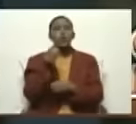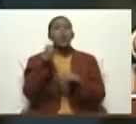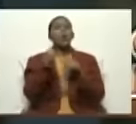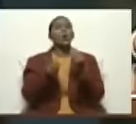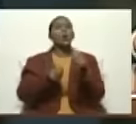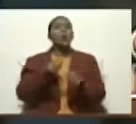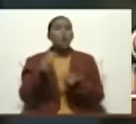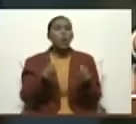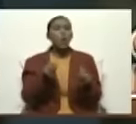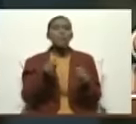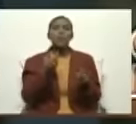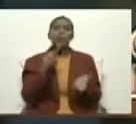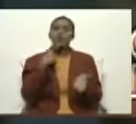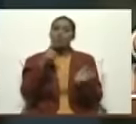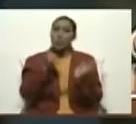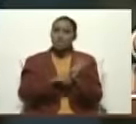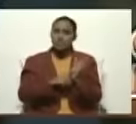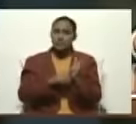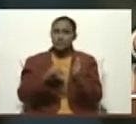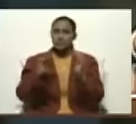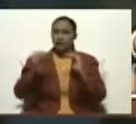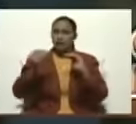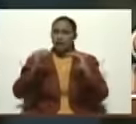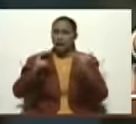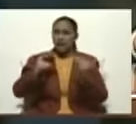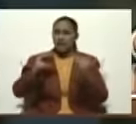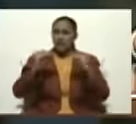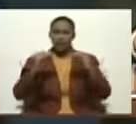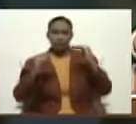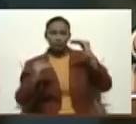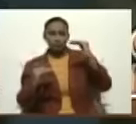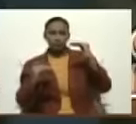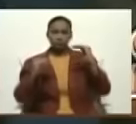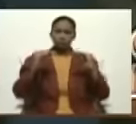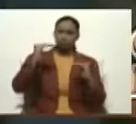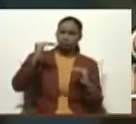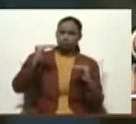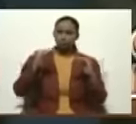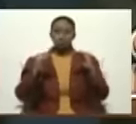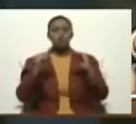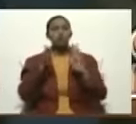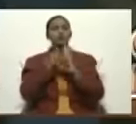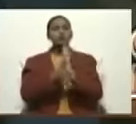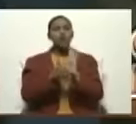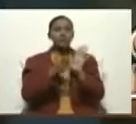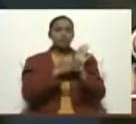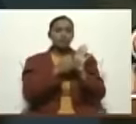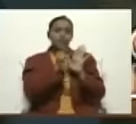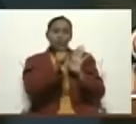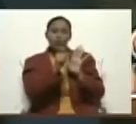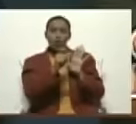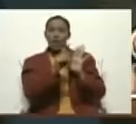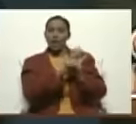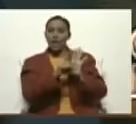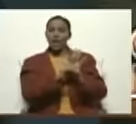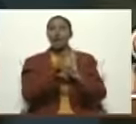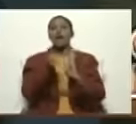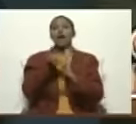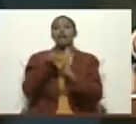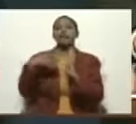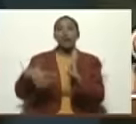manera correcta, equilibrada, en base a la Constitución y la ley, el derecho. Una de las cosas más importantes